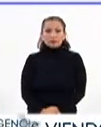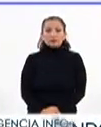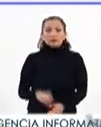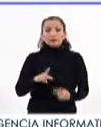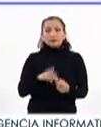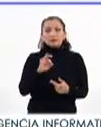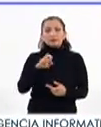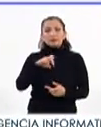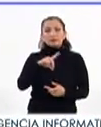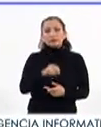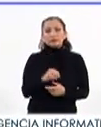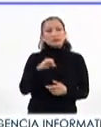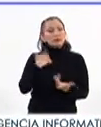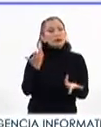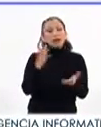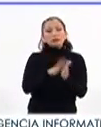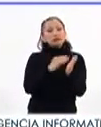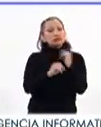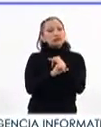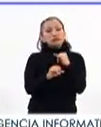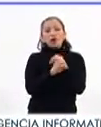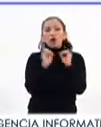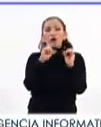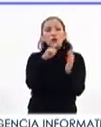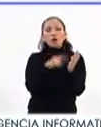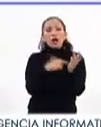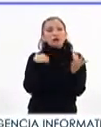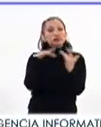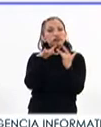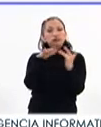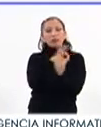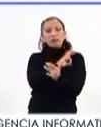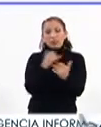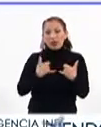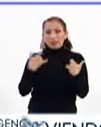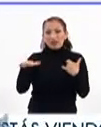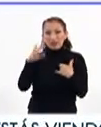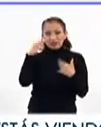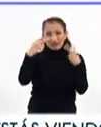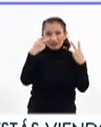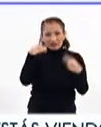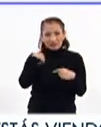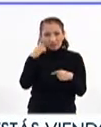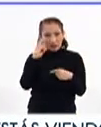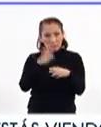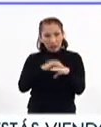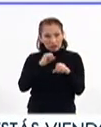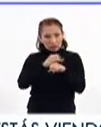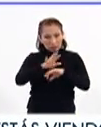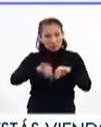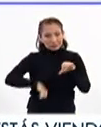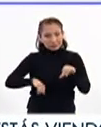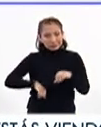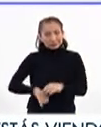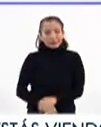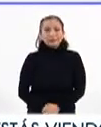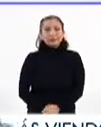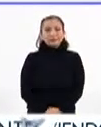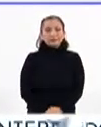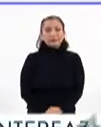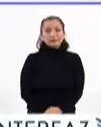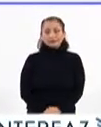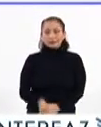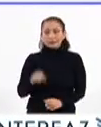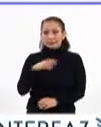Perfecto, Fernando. ¿Alguna página o un lugar de contacto donde los chicos que nos estén viendo puedan obtener más información? Sí,